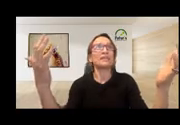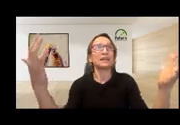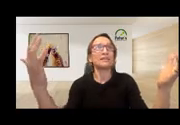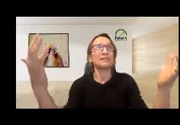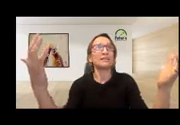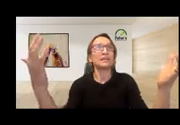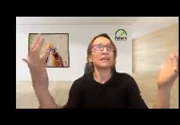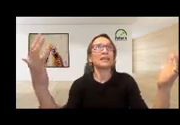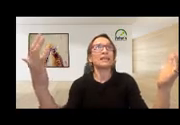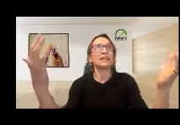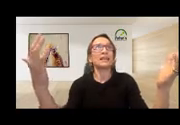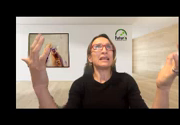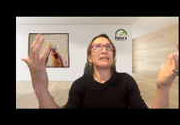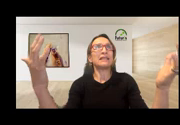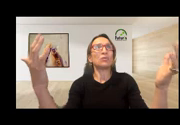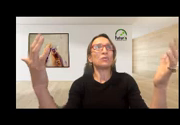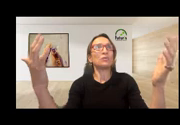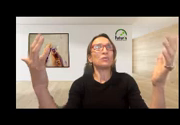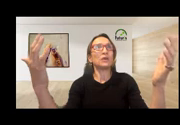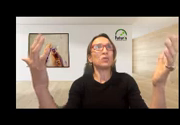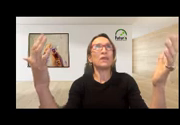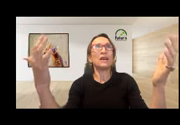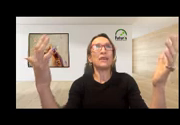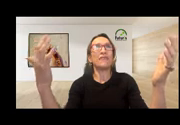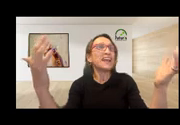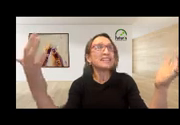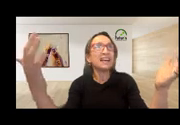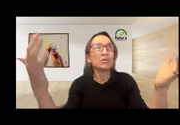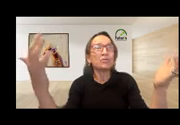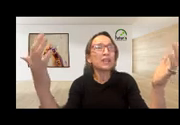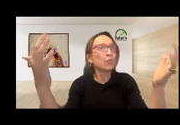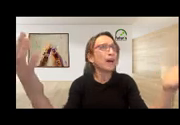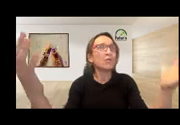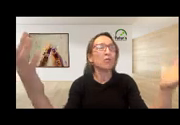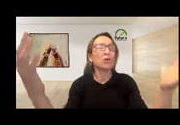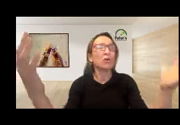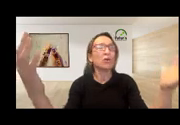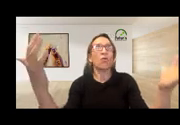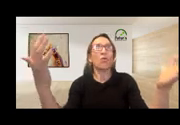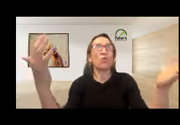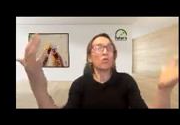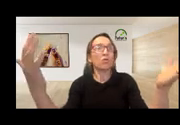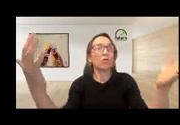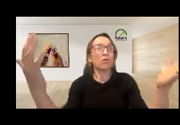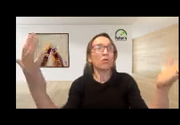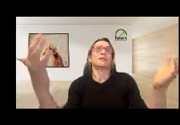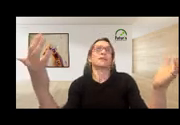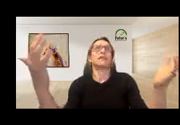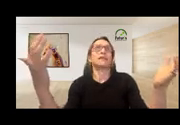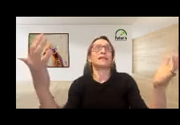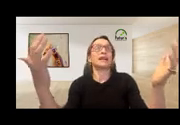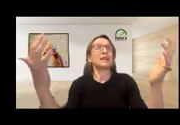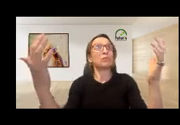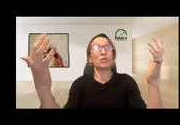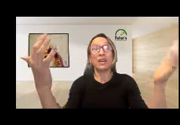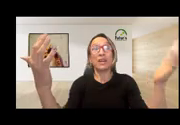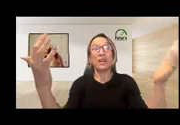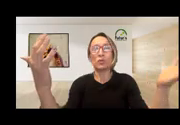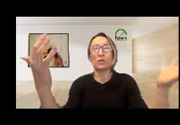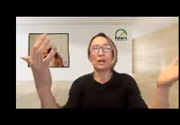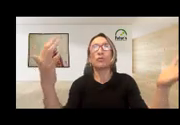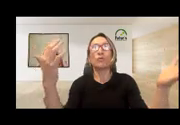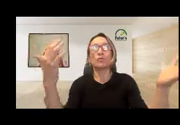tienen alguna traza de una flecha de un ser humano o no? ¿Será